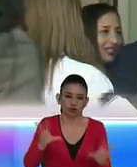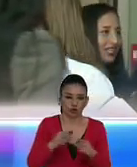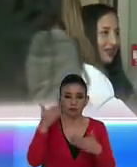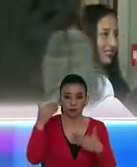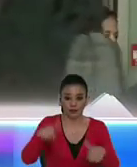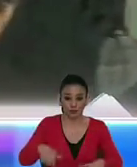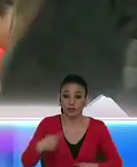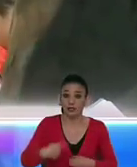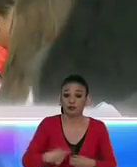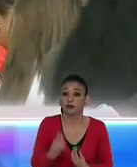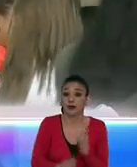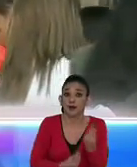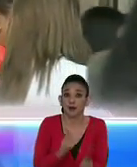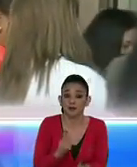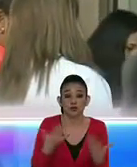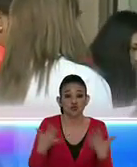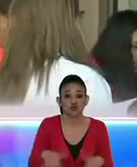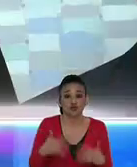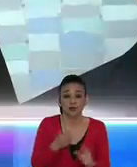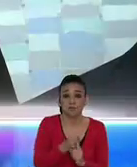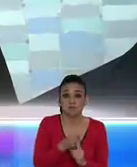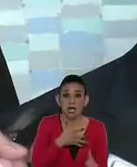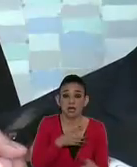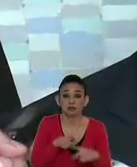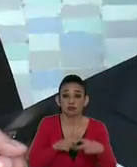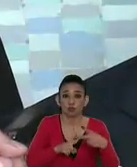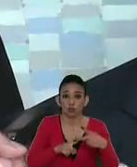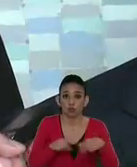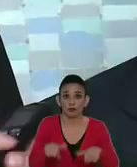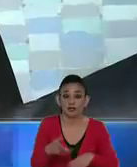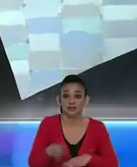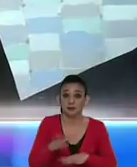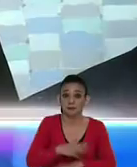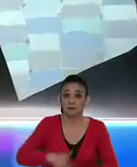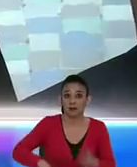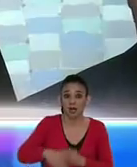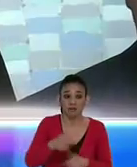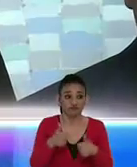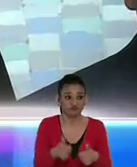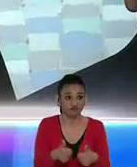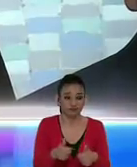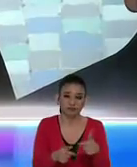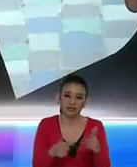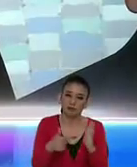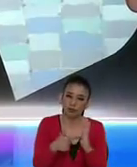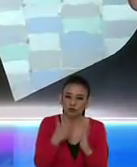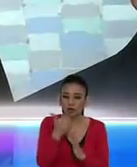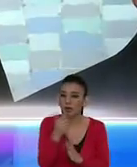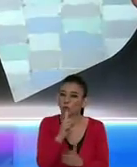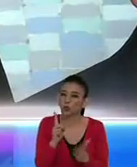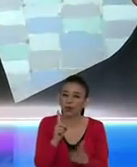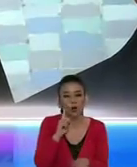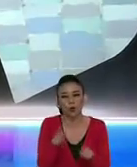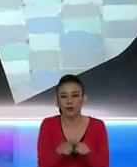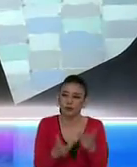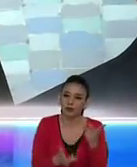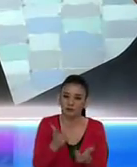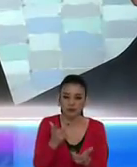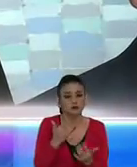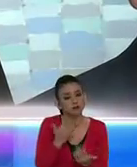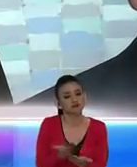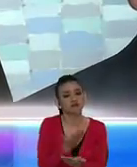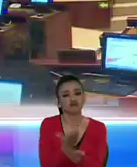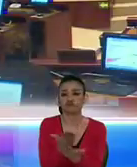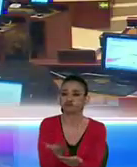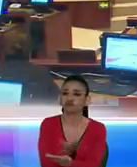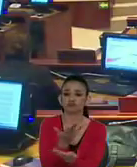Quito, van a haber 2 afectaciones. En la Asamblea no hay un buen ambiente para procesar algún impuesto de esta naturaleza, así que vamos a plantear algunas alternativas.